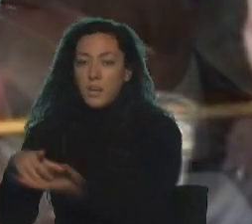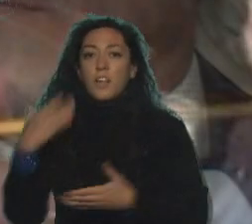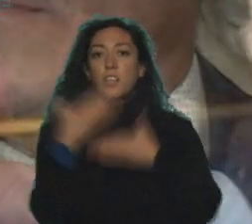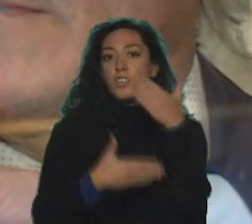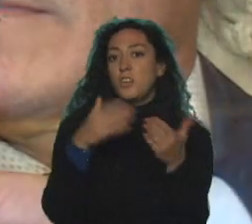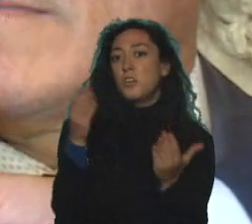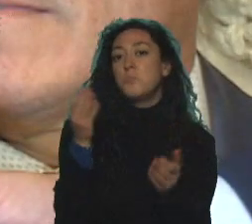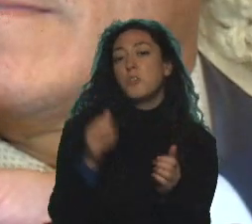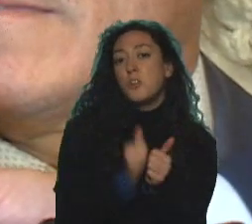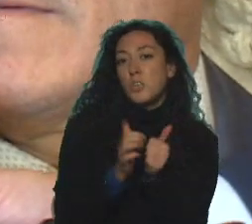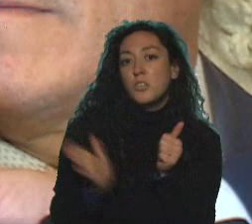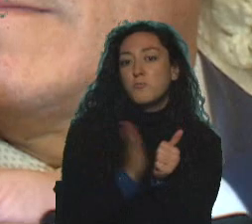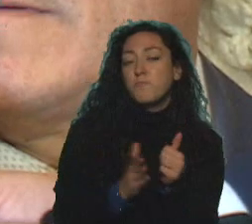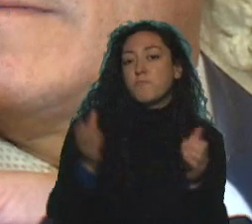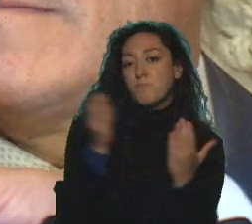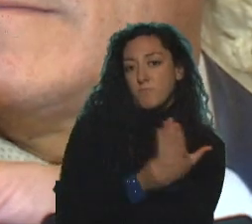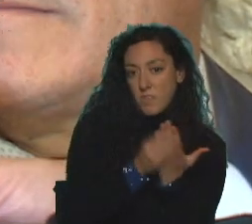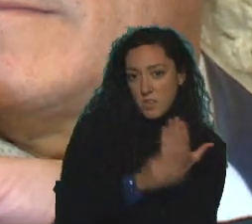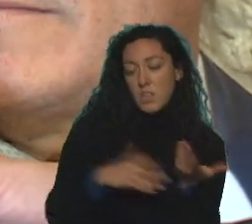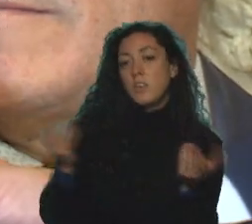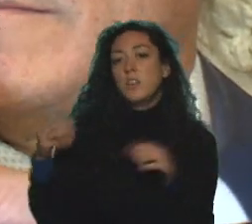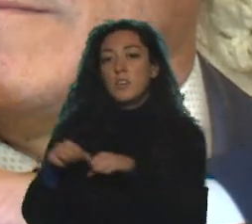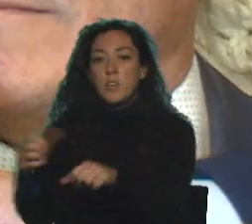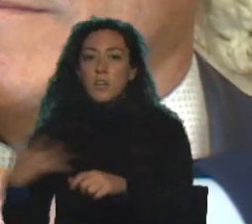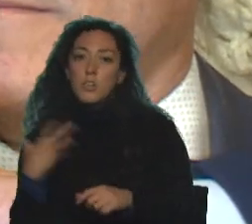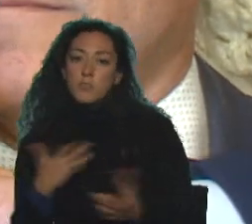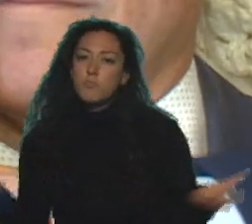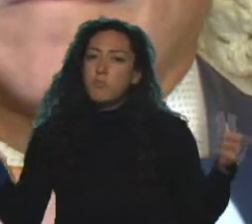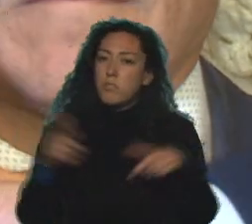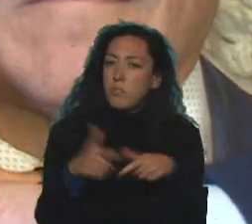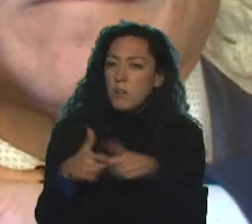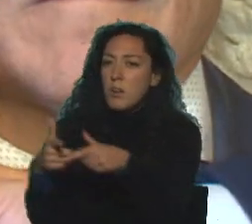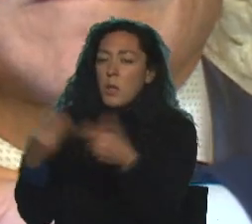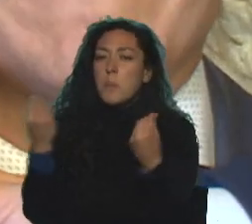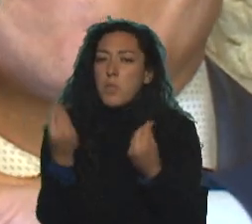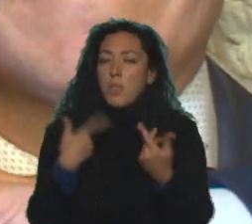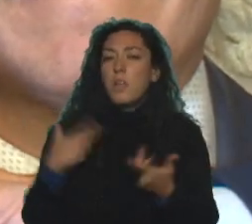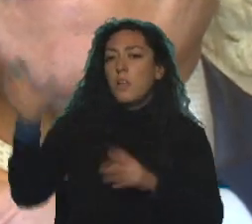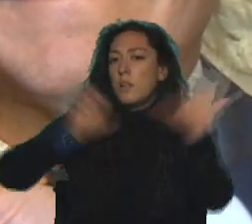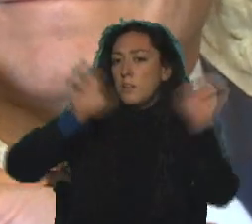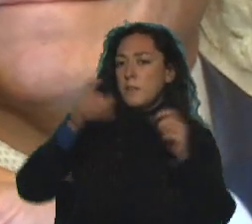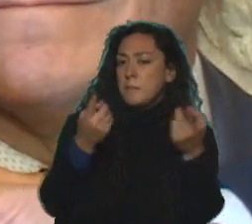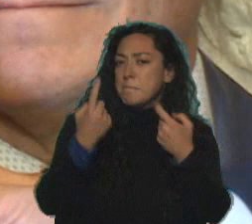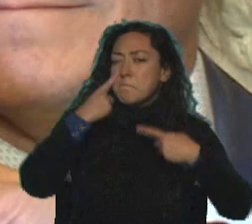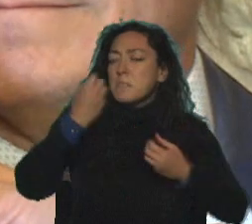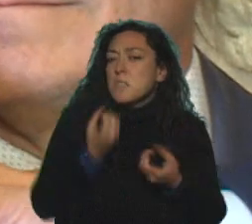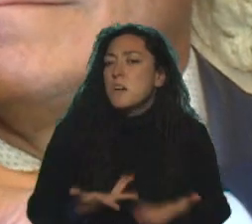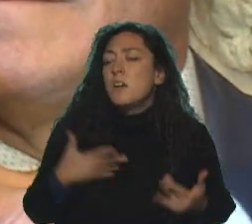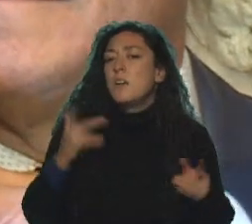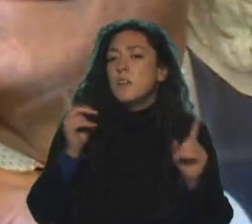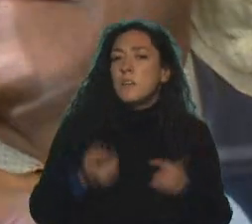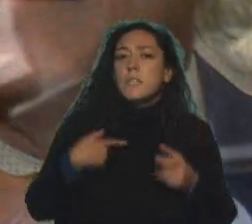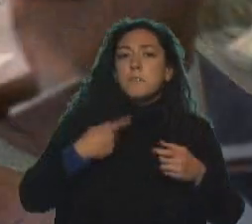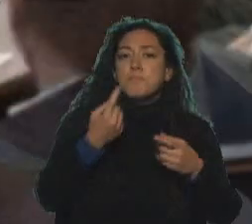se reunió con representantes de supermercados para conocer las necesidades de importaciones. Abordamos estrategias para garantizar el abastecimiento